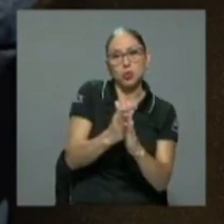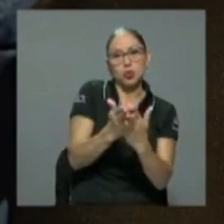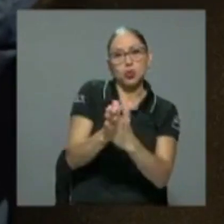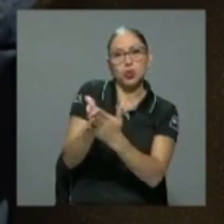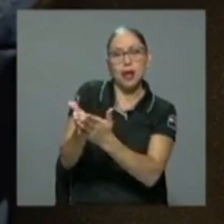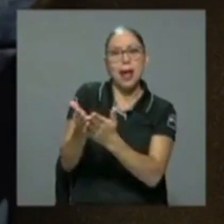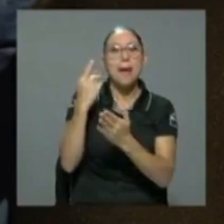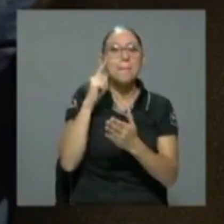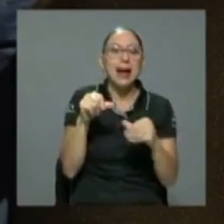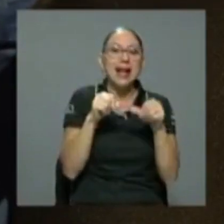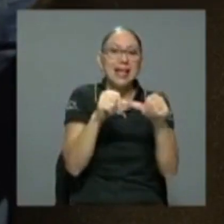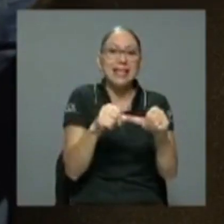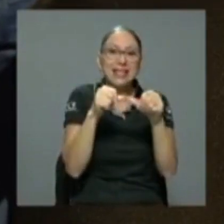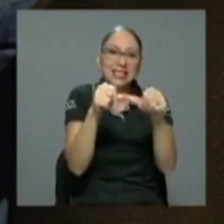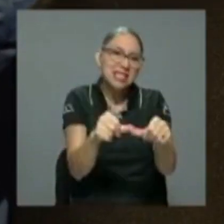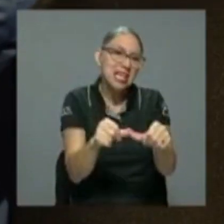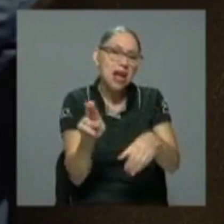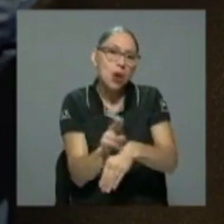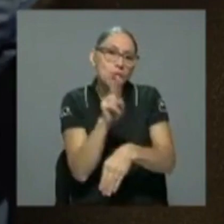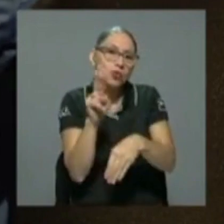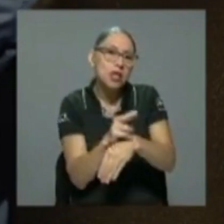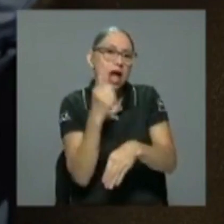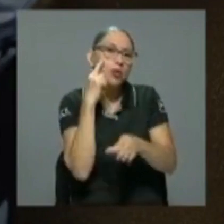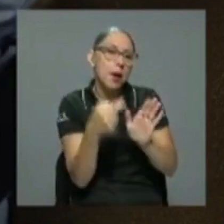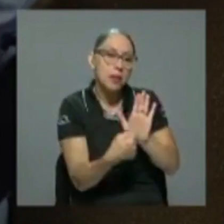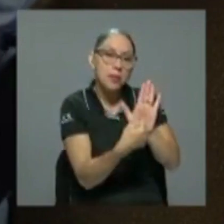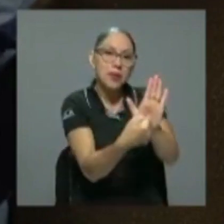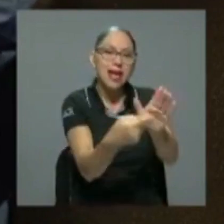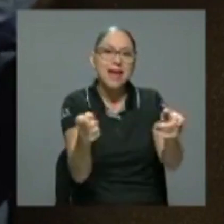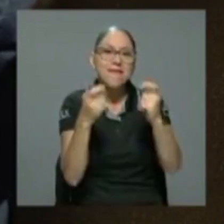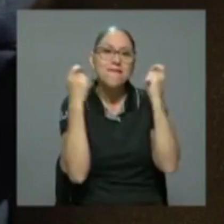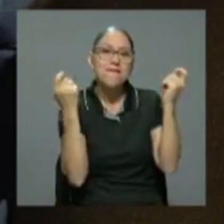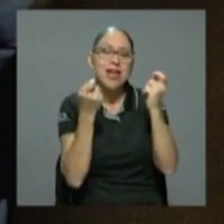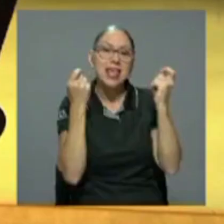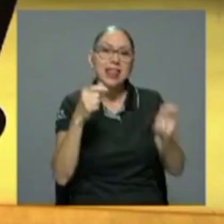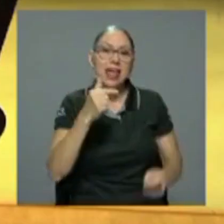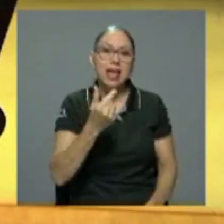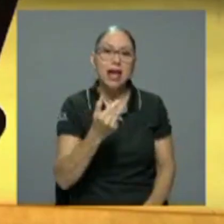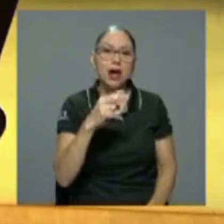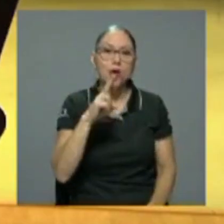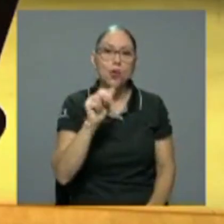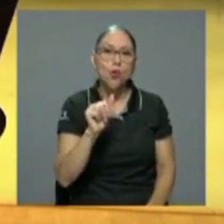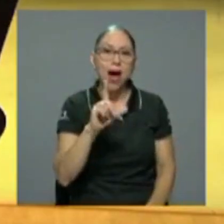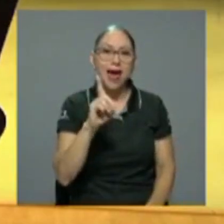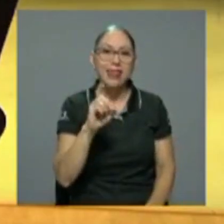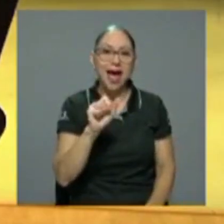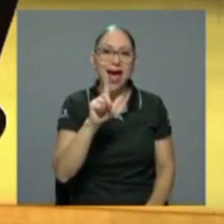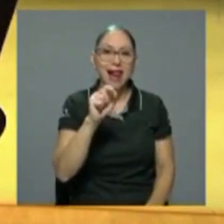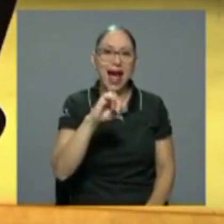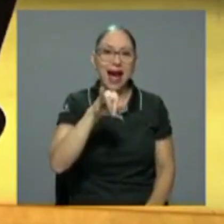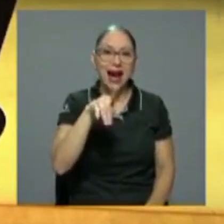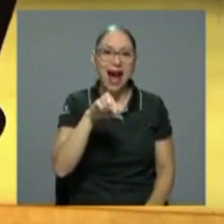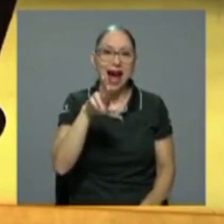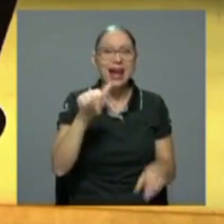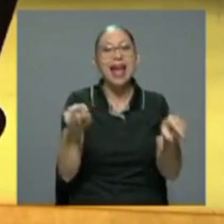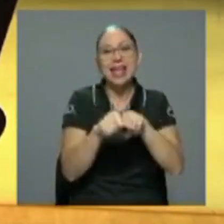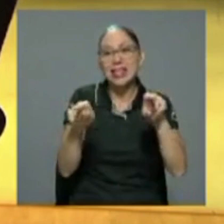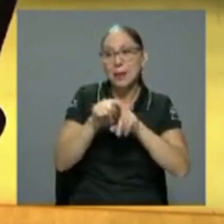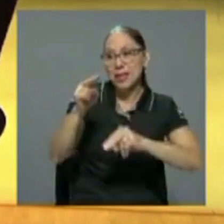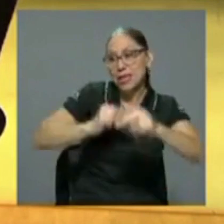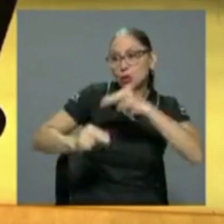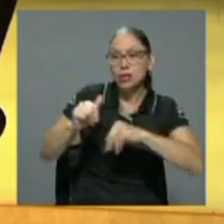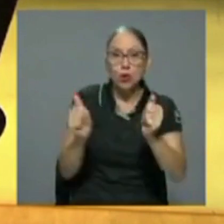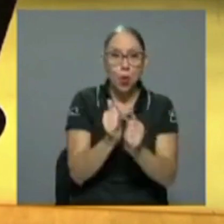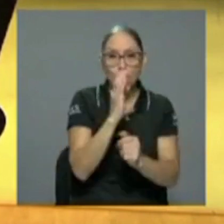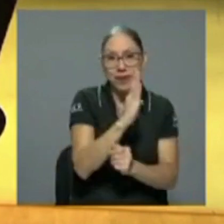colocando en la Feria de Guadalajara y directamente en comercialización con bibliotecas de universidades